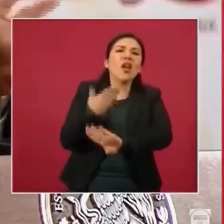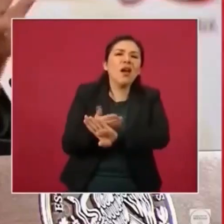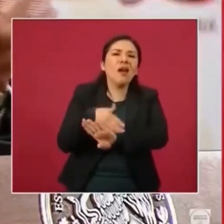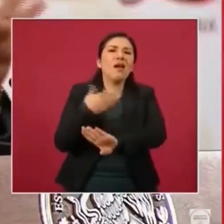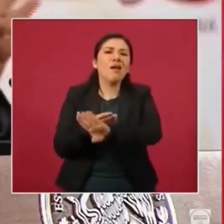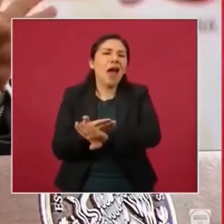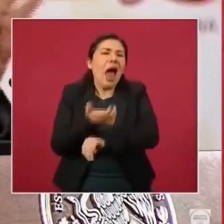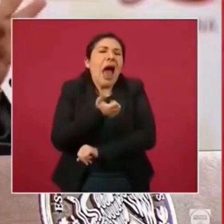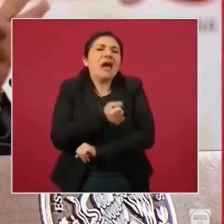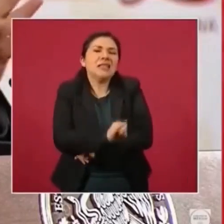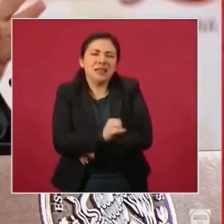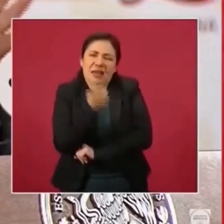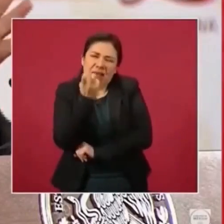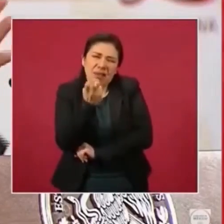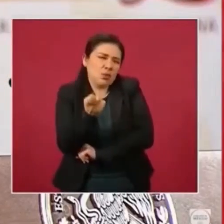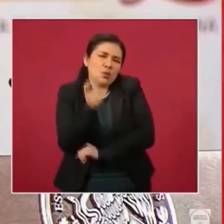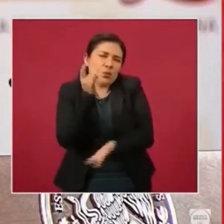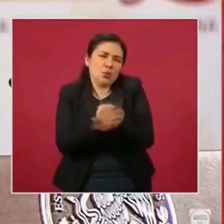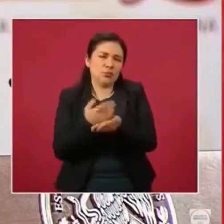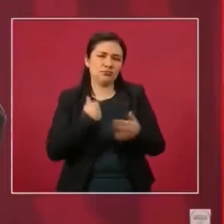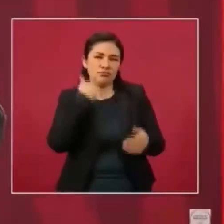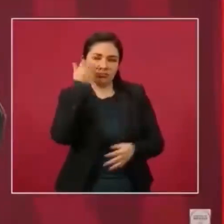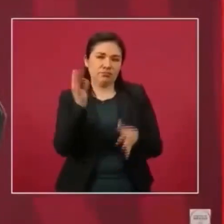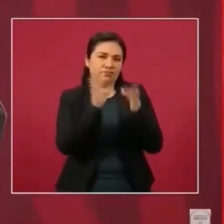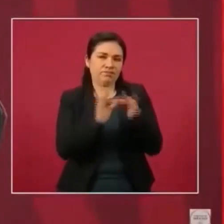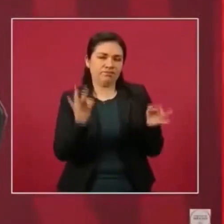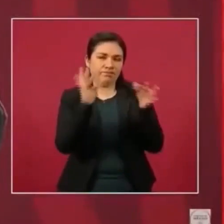Entonces, eso es lo que quería